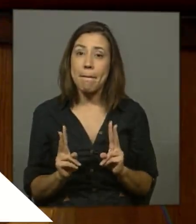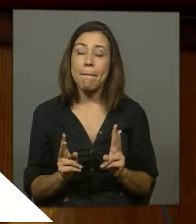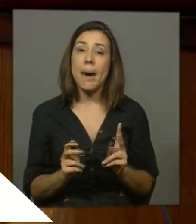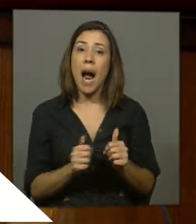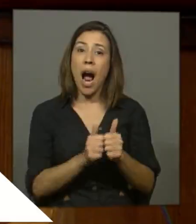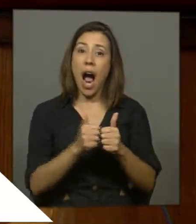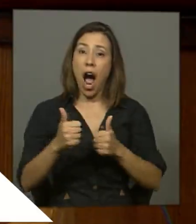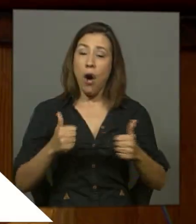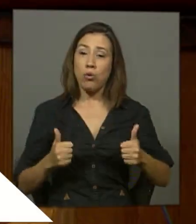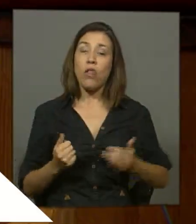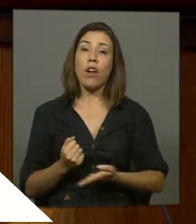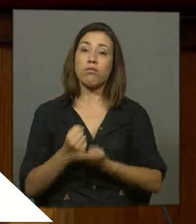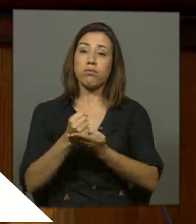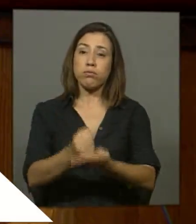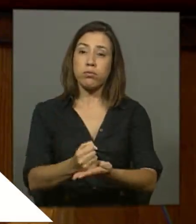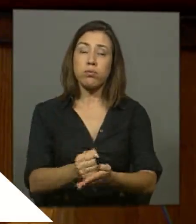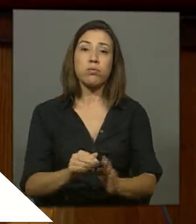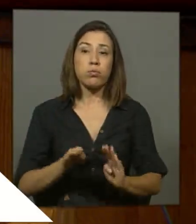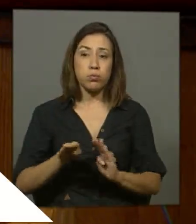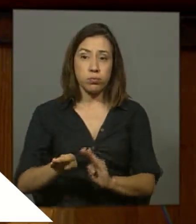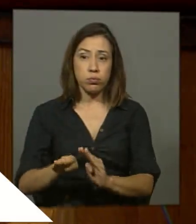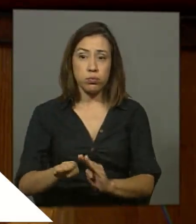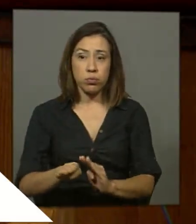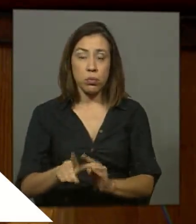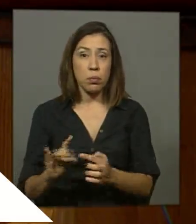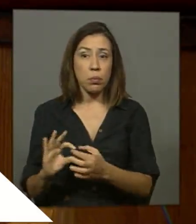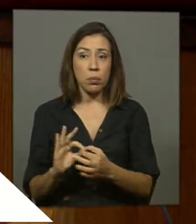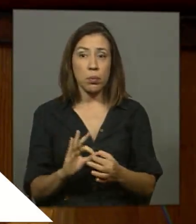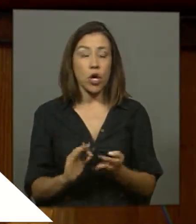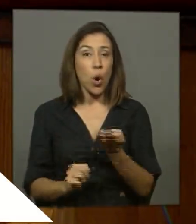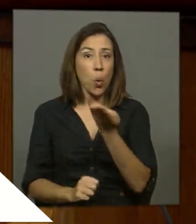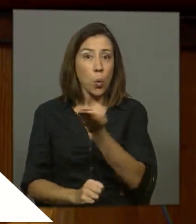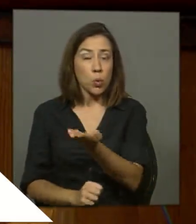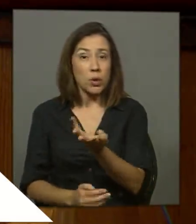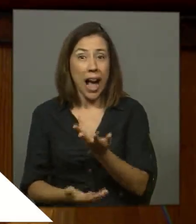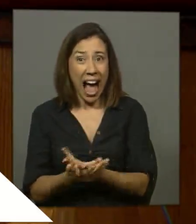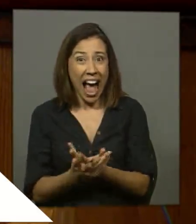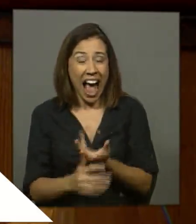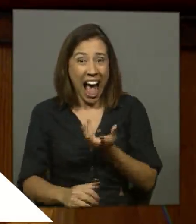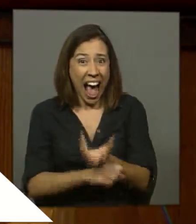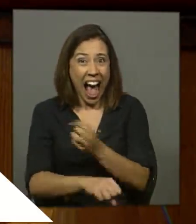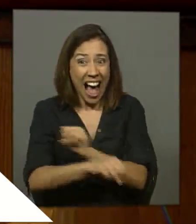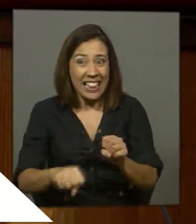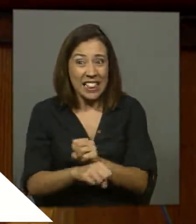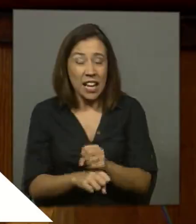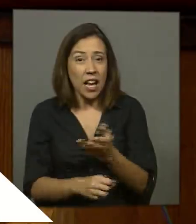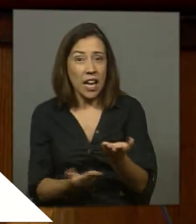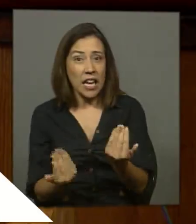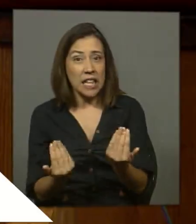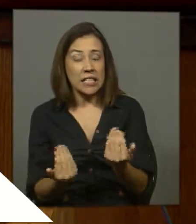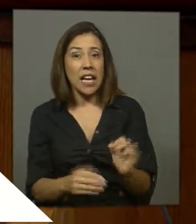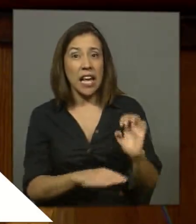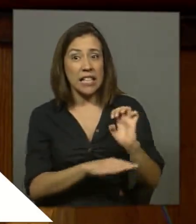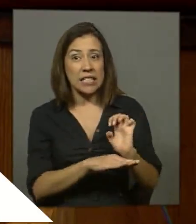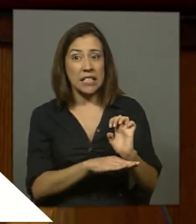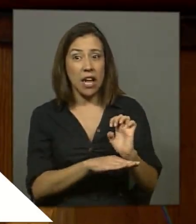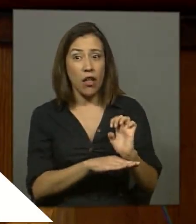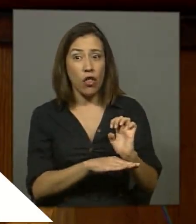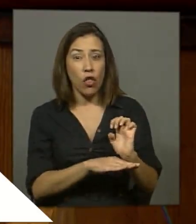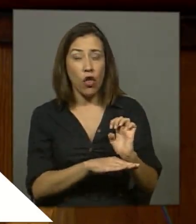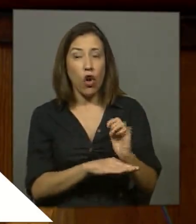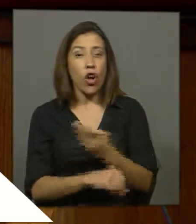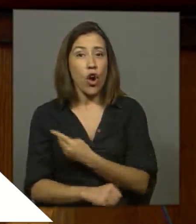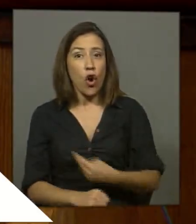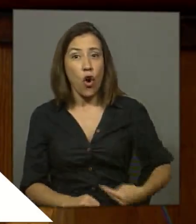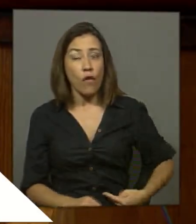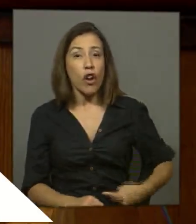autoridad lo socorra y lo apoye por lo tanto si usted ha sufrido esto y requiere de que el estado y que el